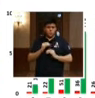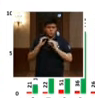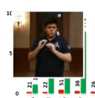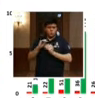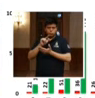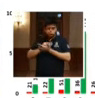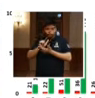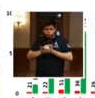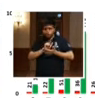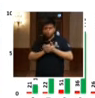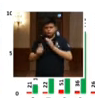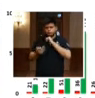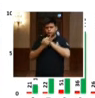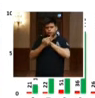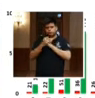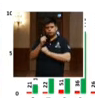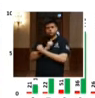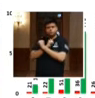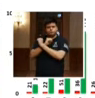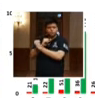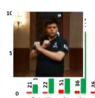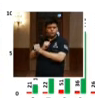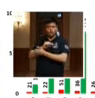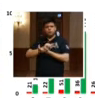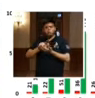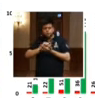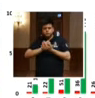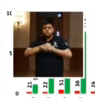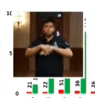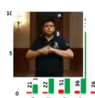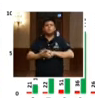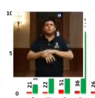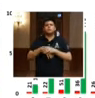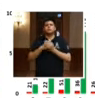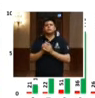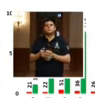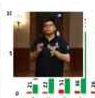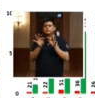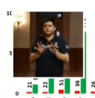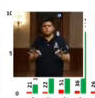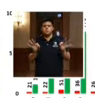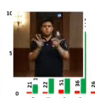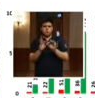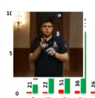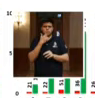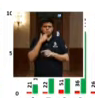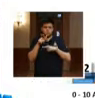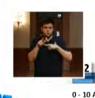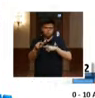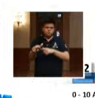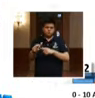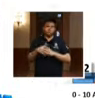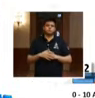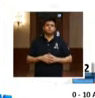haces todas tus barreras de protección. La higiene de manos, que es la medida fundamental.